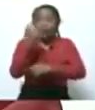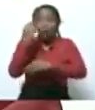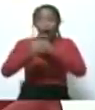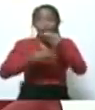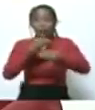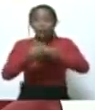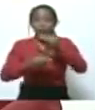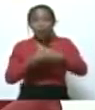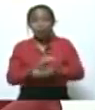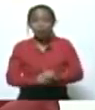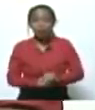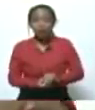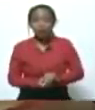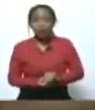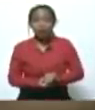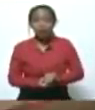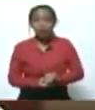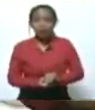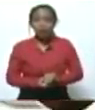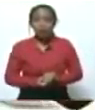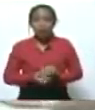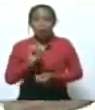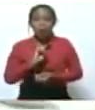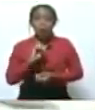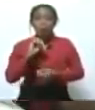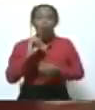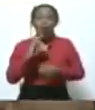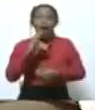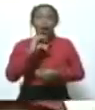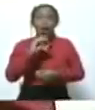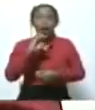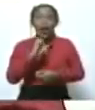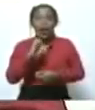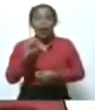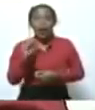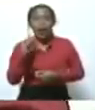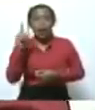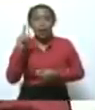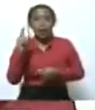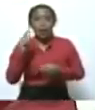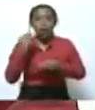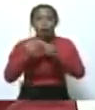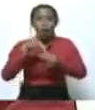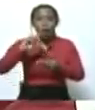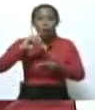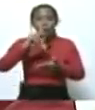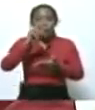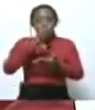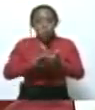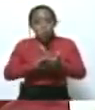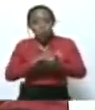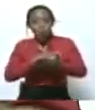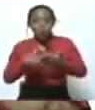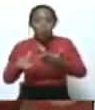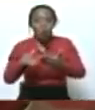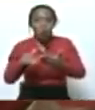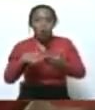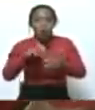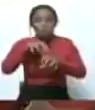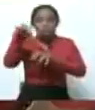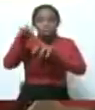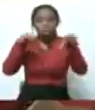haciendo. O la OEA, cómo repartirse este país entre varios países, Almagro.